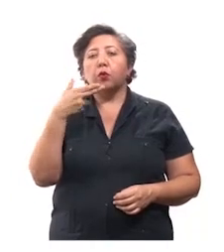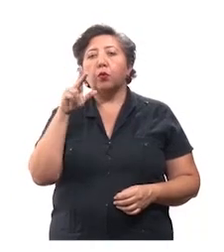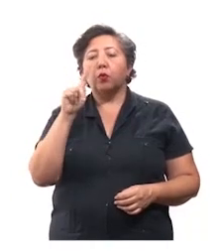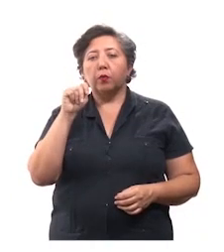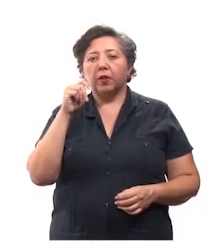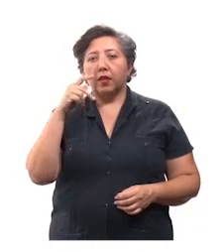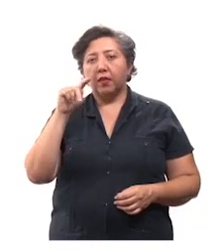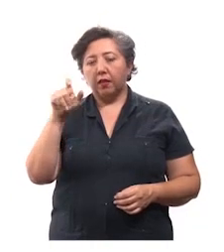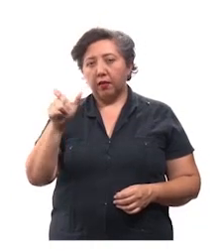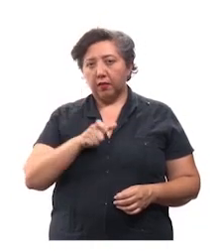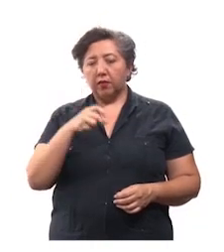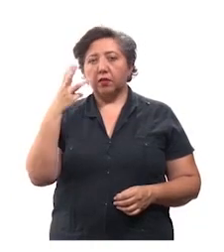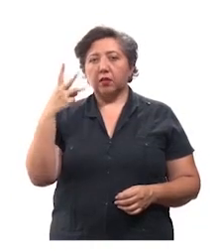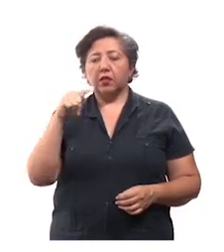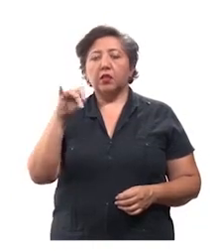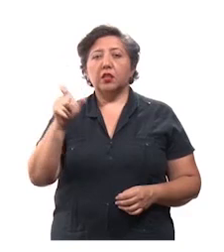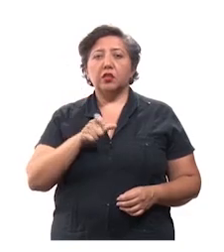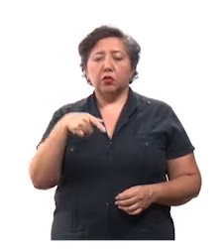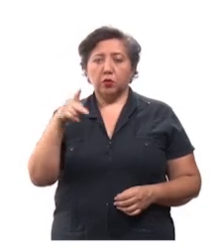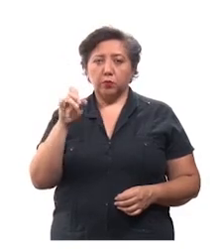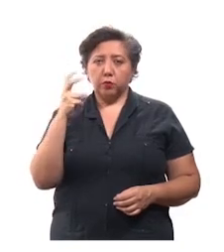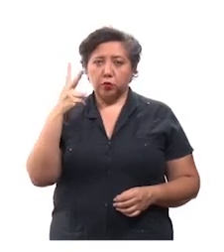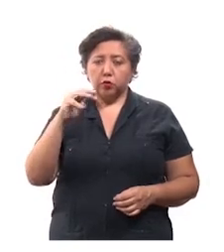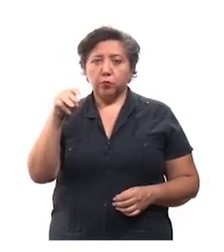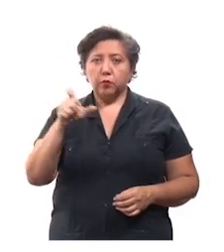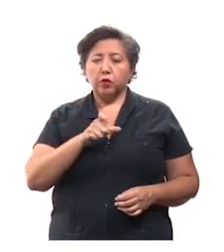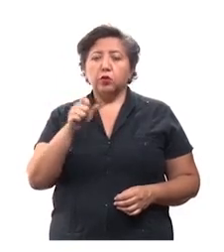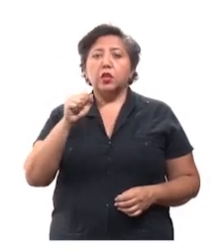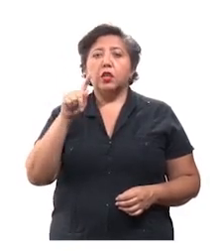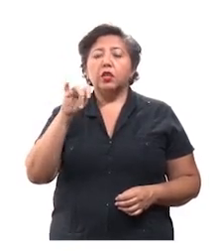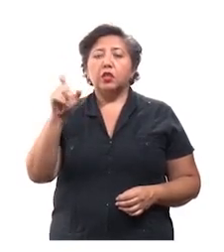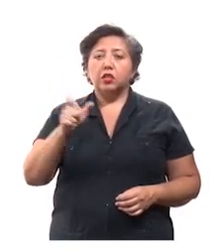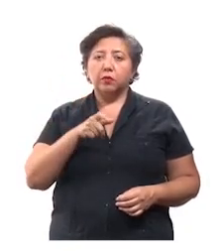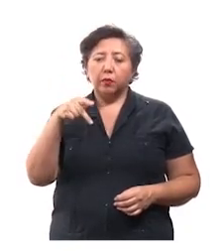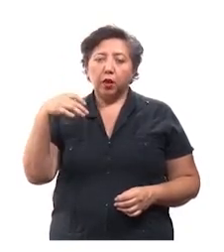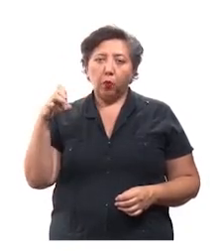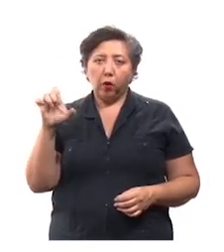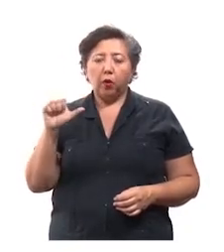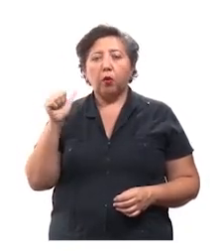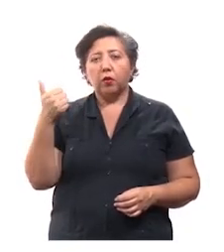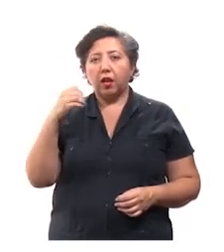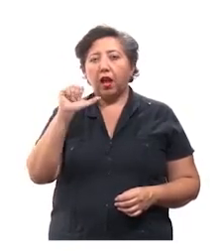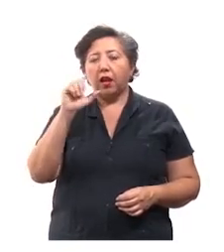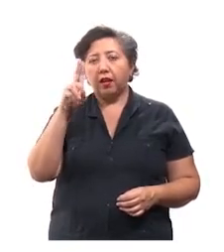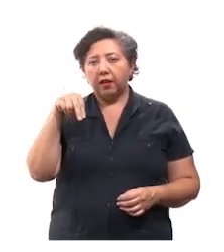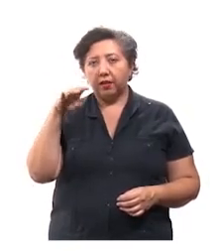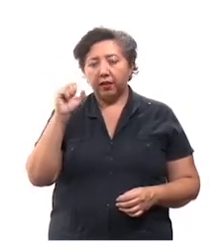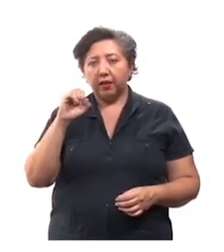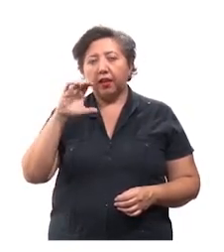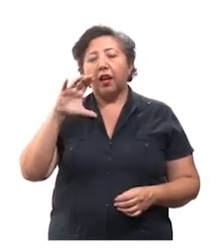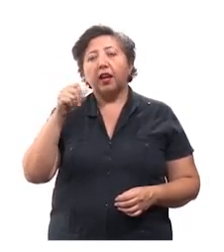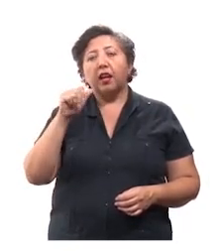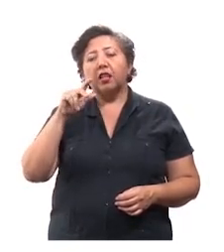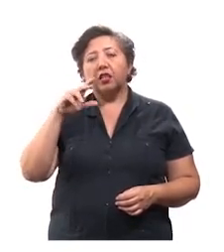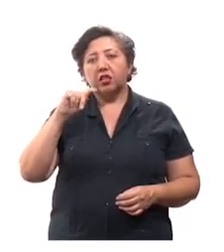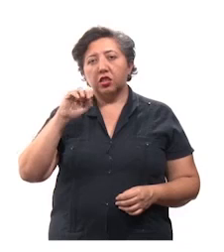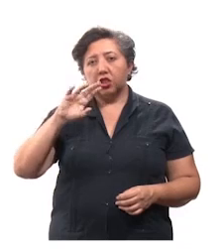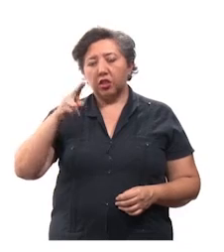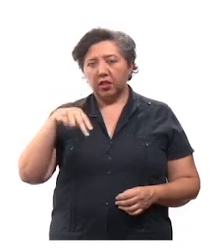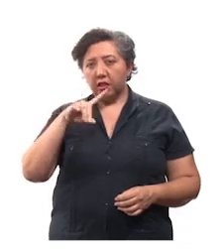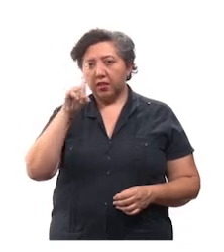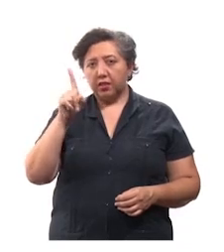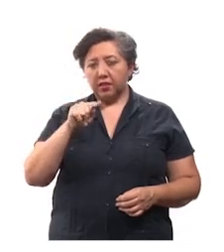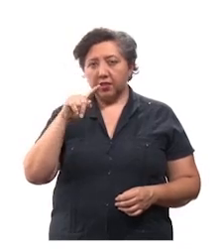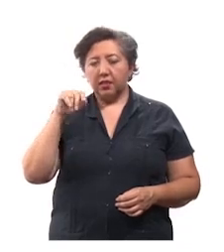y Tecash, 3 en Tixcocop y Umam, 2 en Maxcanú y Tixpehual, 1 en Acanqué, Aquil, Cacalchem, Chapap,